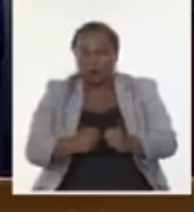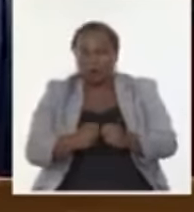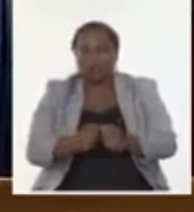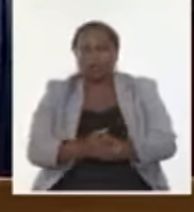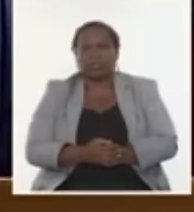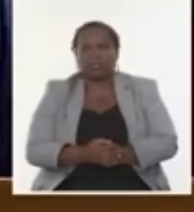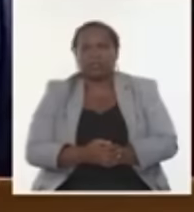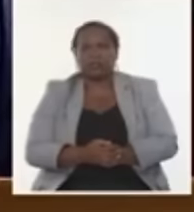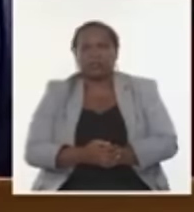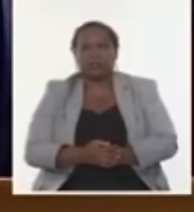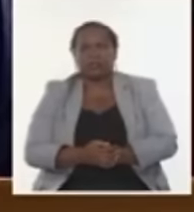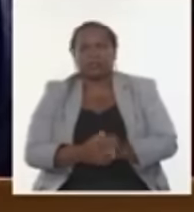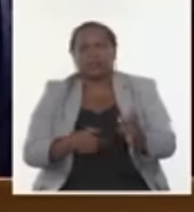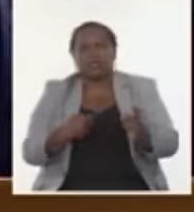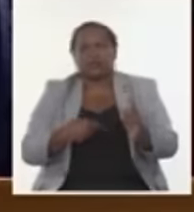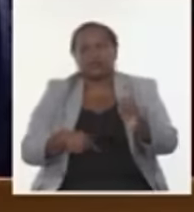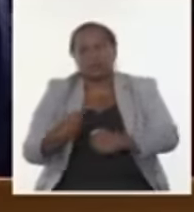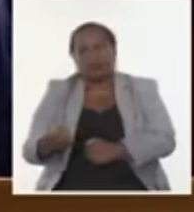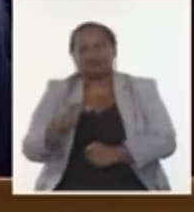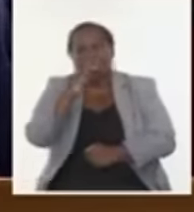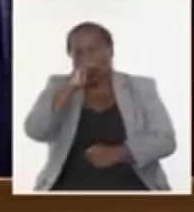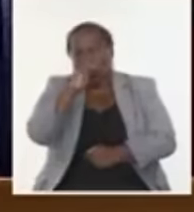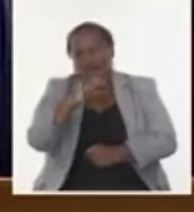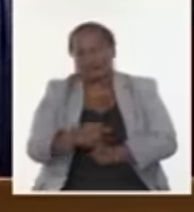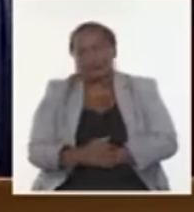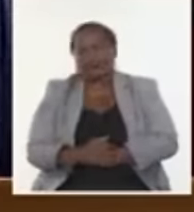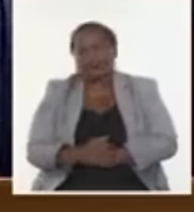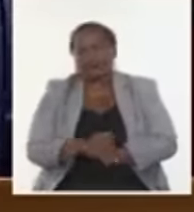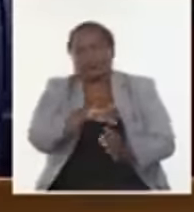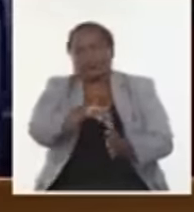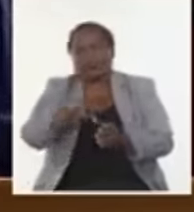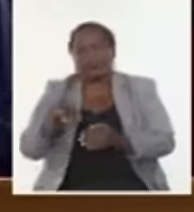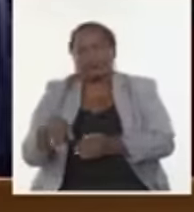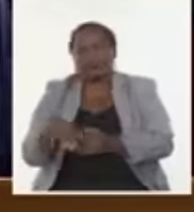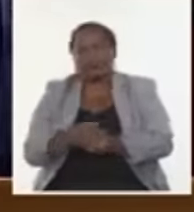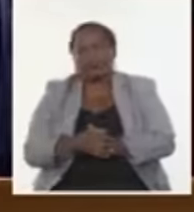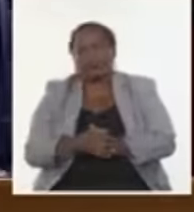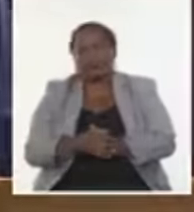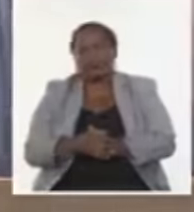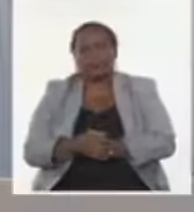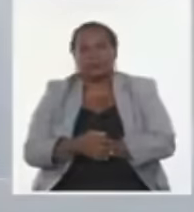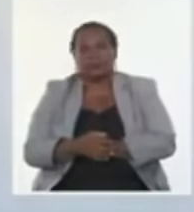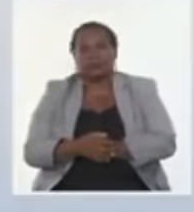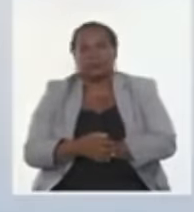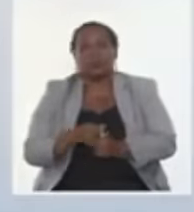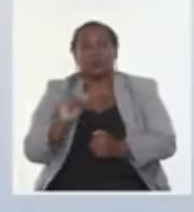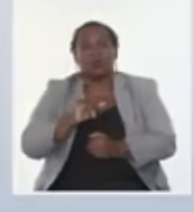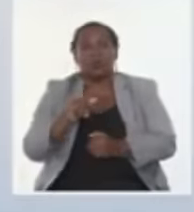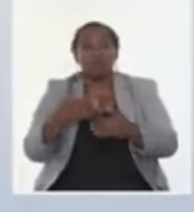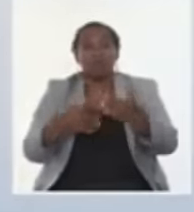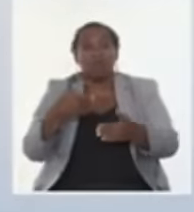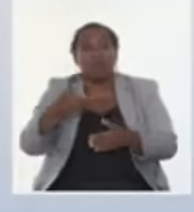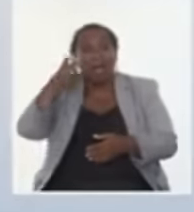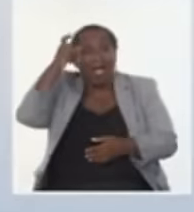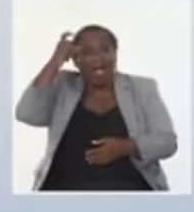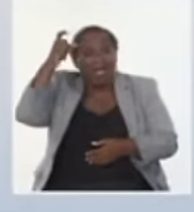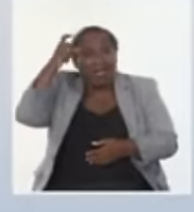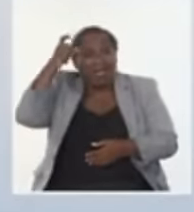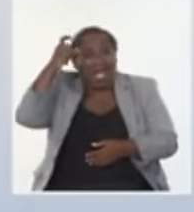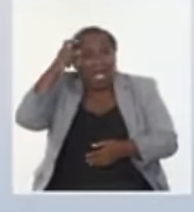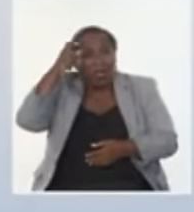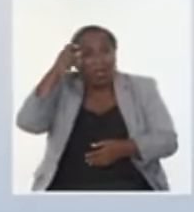estamos combatiendo con toda la energía. El delito contra Granado ha disminuido, pero todavía sigue siendo muy alto.